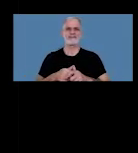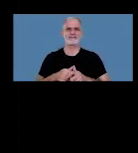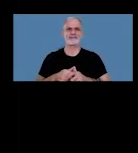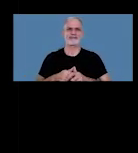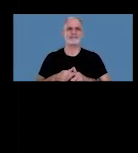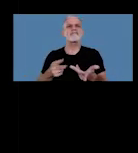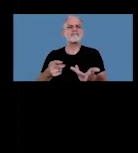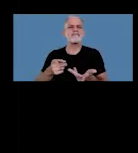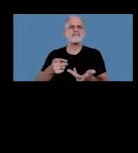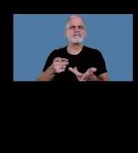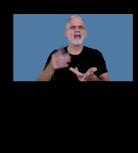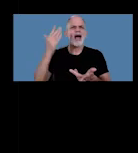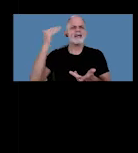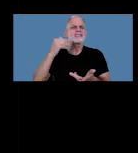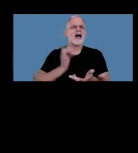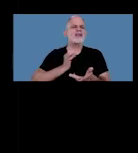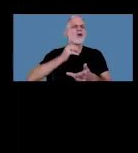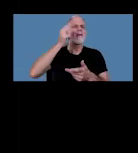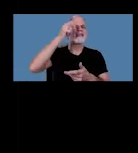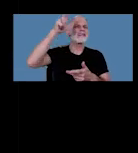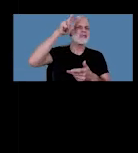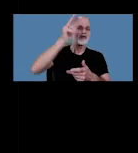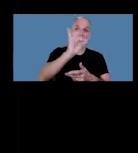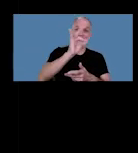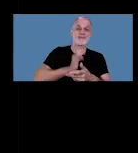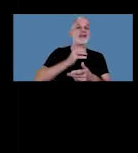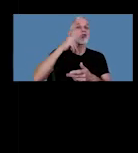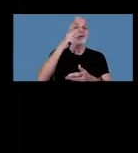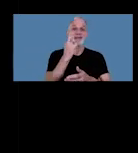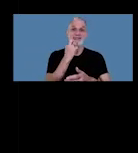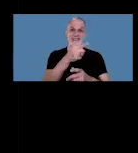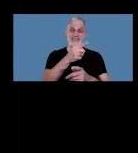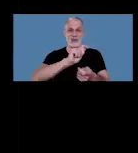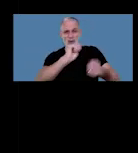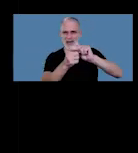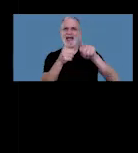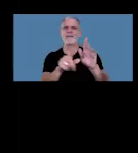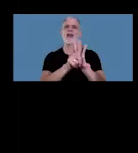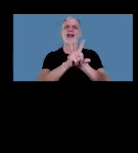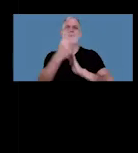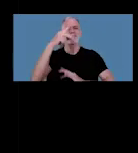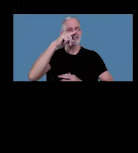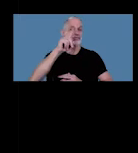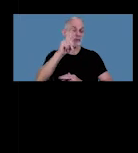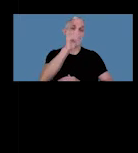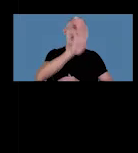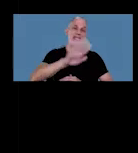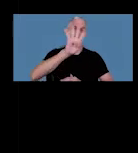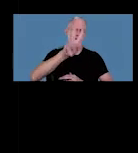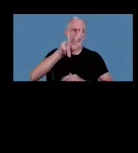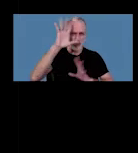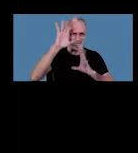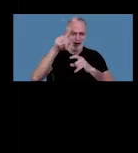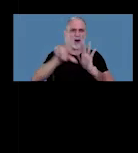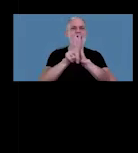de allá de fines del 28 de diciembre de 2019 con la ley 27.541. ¿Se acuerdan la ley